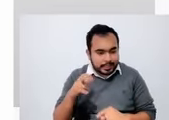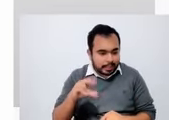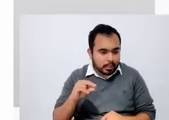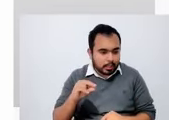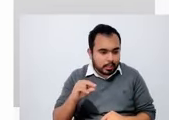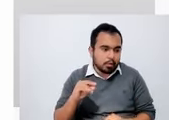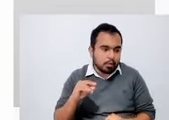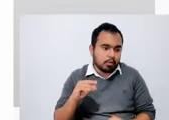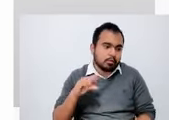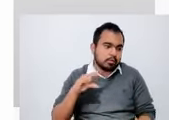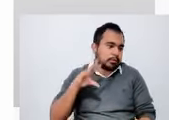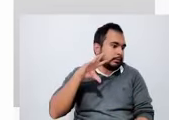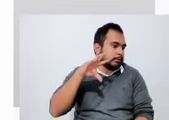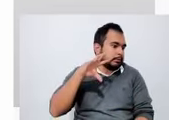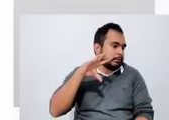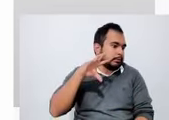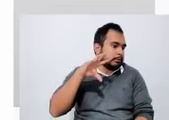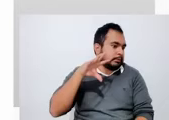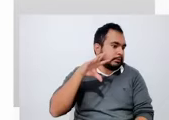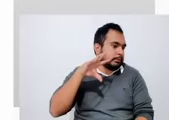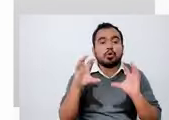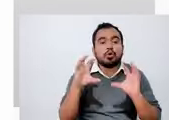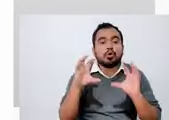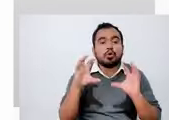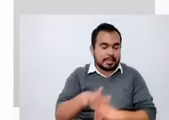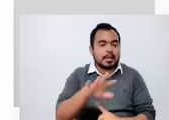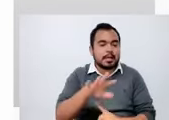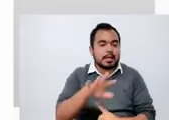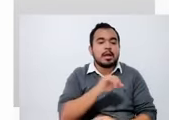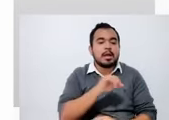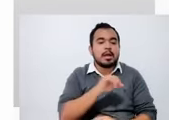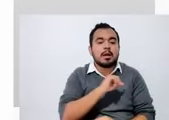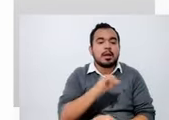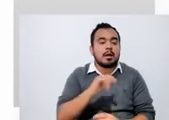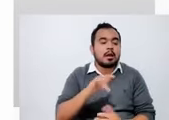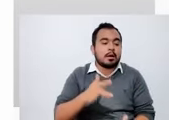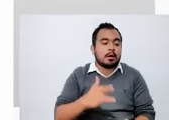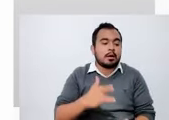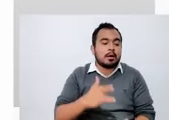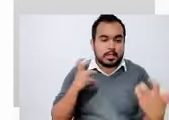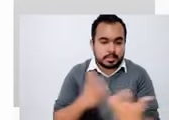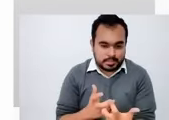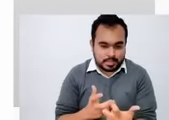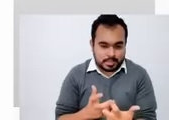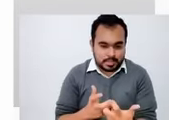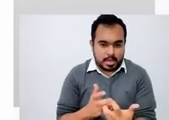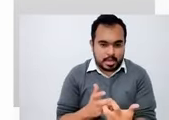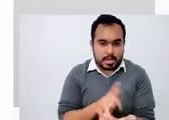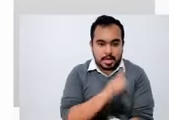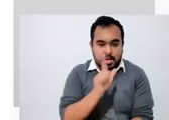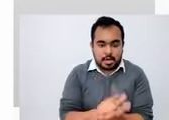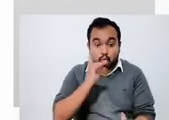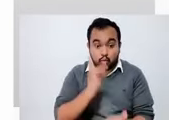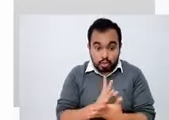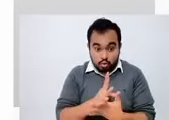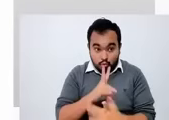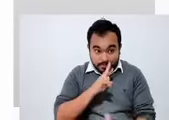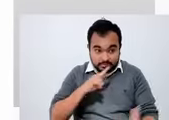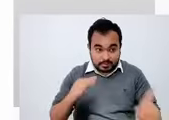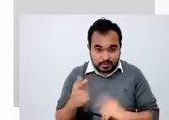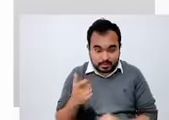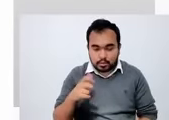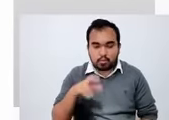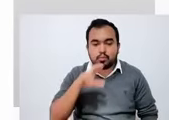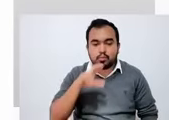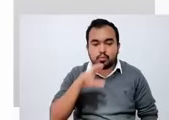cuestiones como, en general, la empatía en la aplicación de la norma penal, que nos llevaría no solo a la perspectiva de género, sino también a una